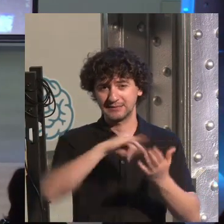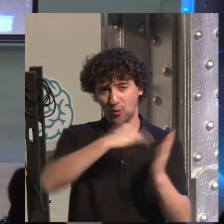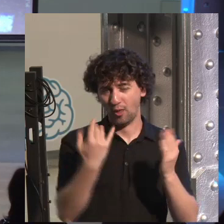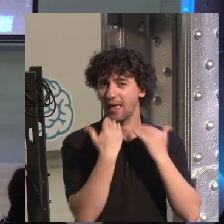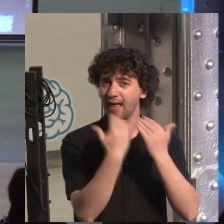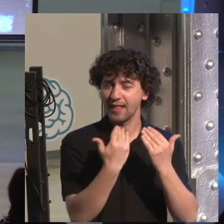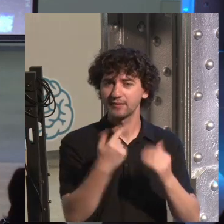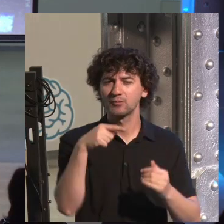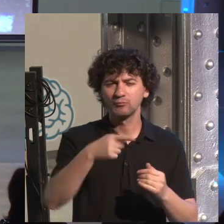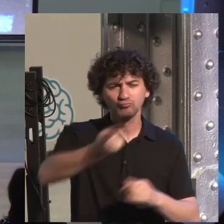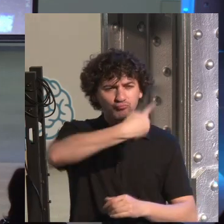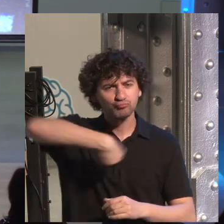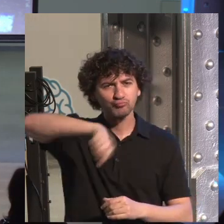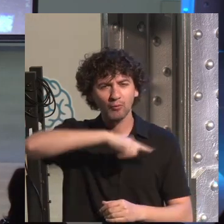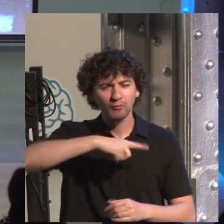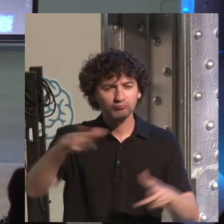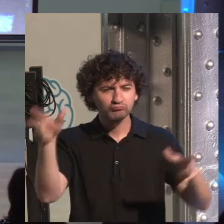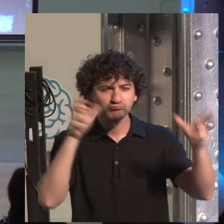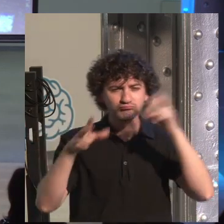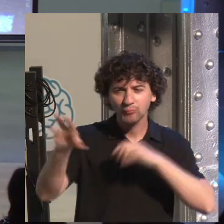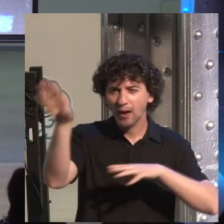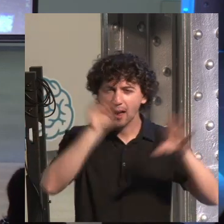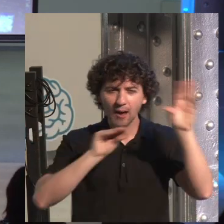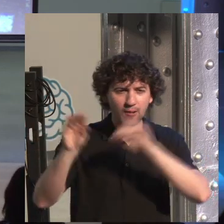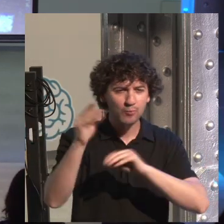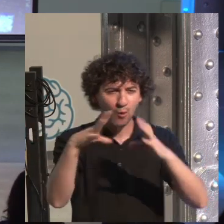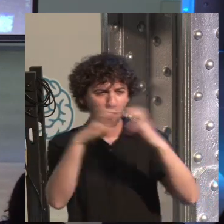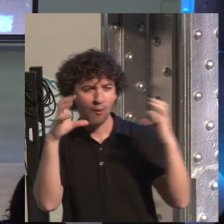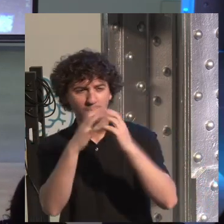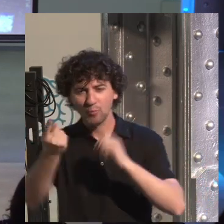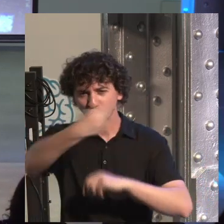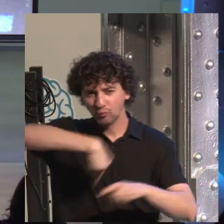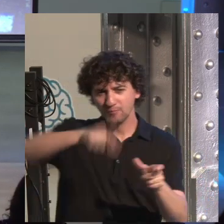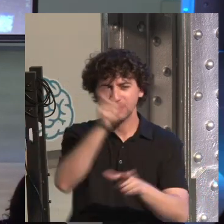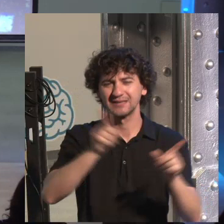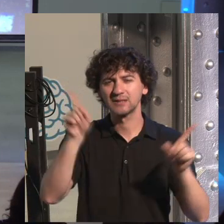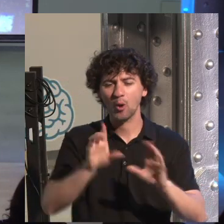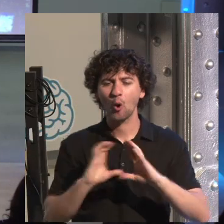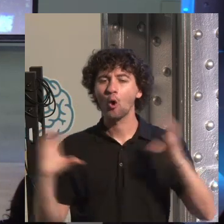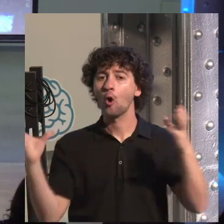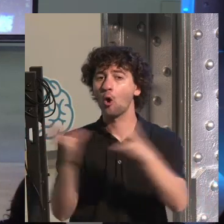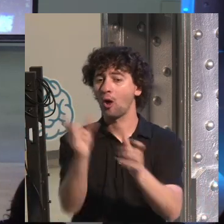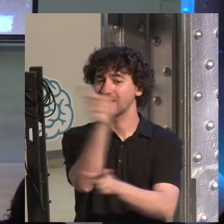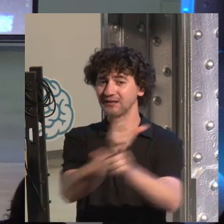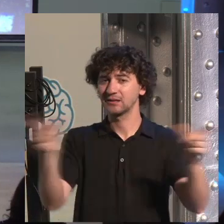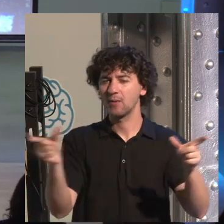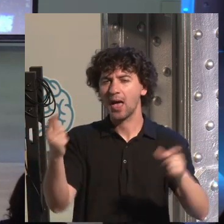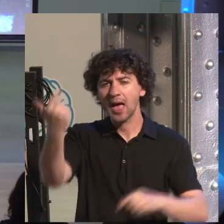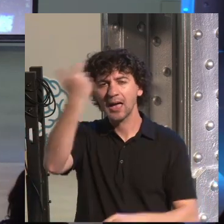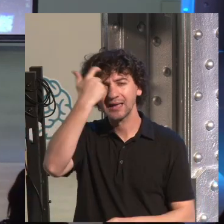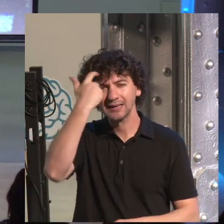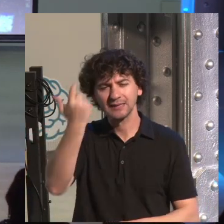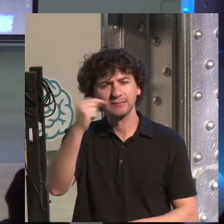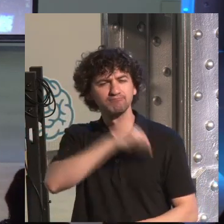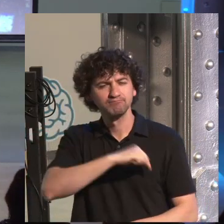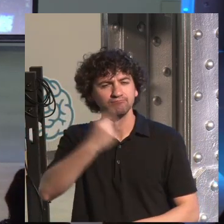es nuestro entendimiento, no solamente de nosotros como individuos, sino la inteligencia colectiva, de qué es lo que hacemos como